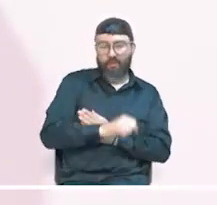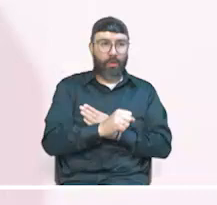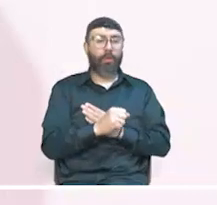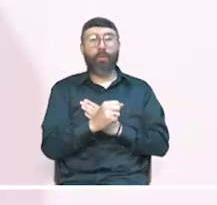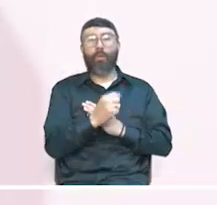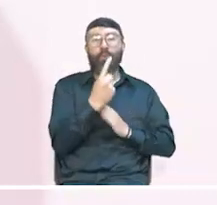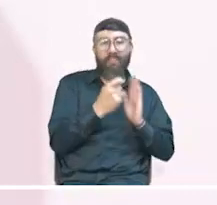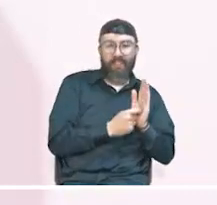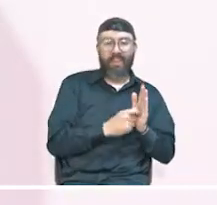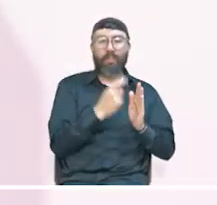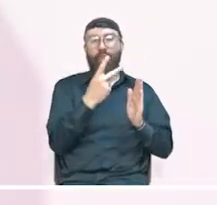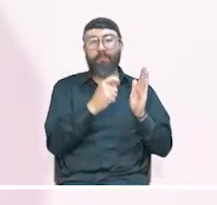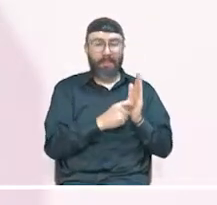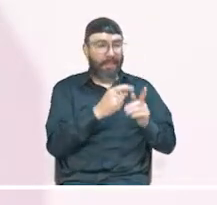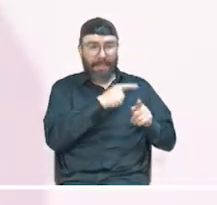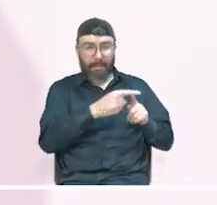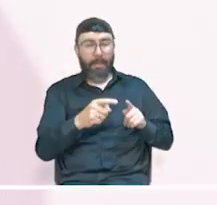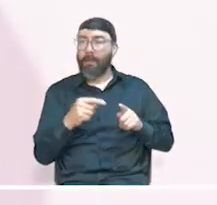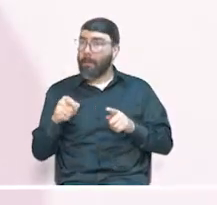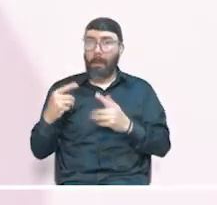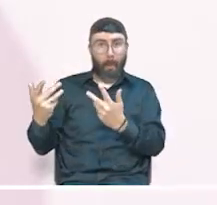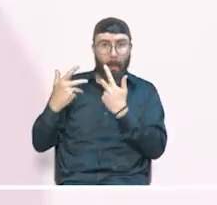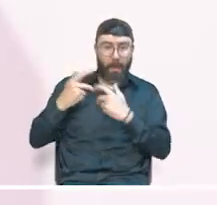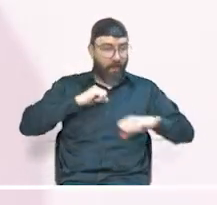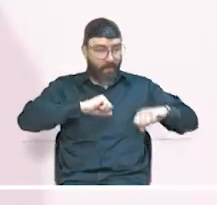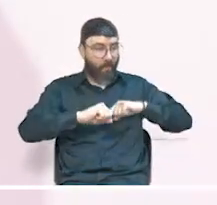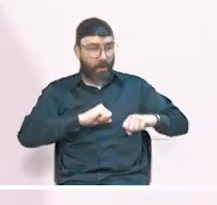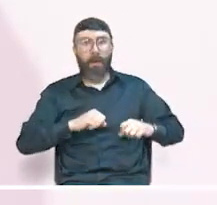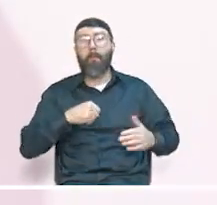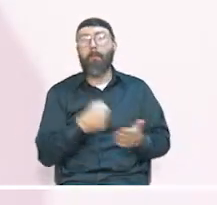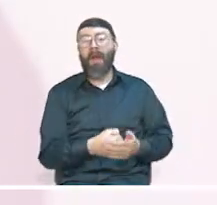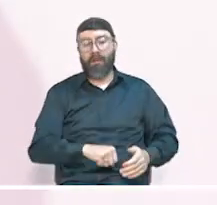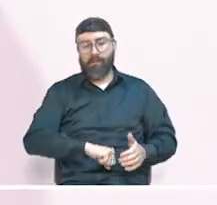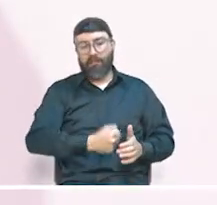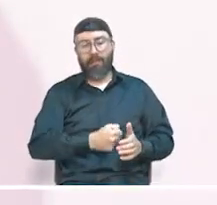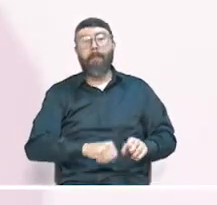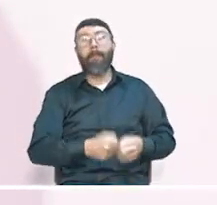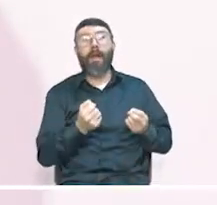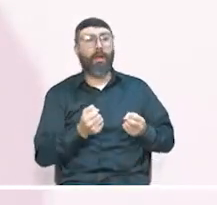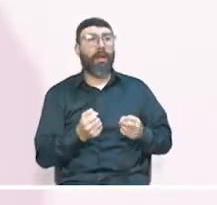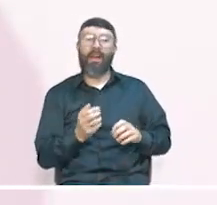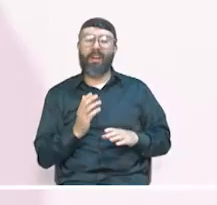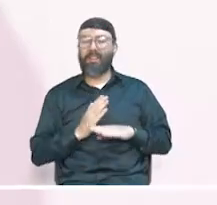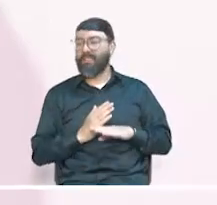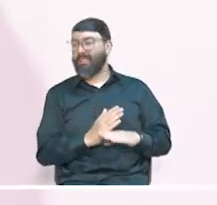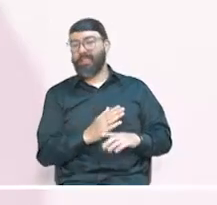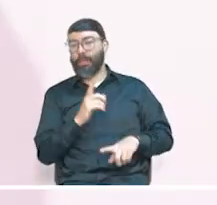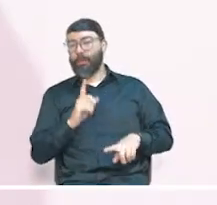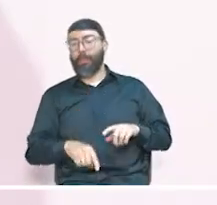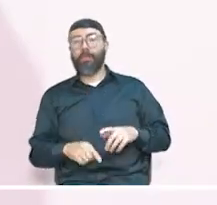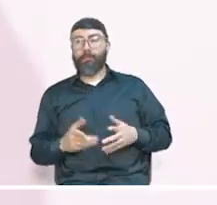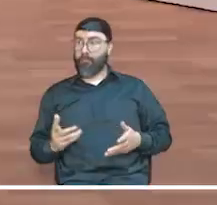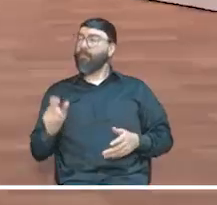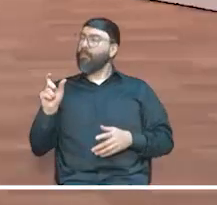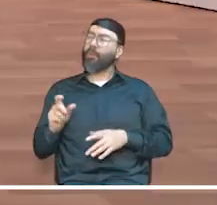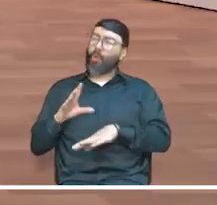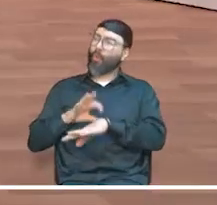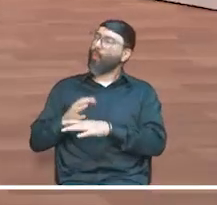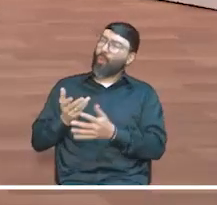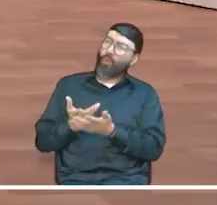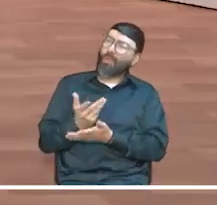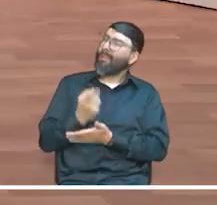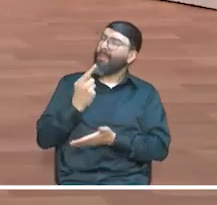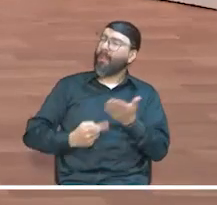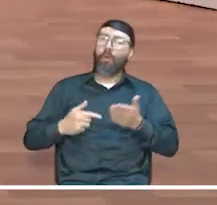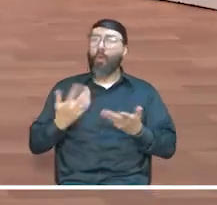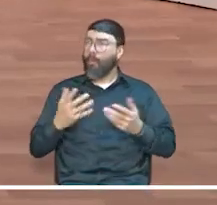una o dos veces a la semana y no tiene un entrenamiento, cuando menos piensa se dañó la rodilla y entonces desisten otra vez. Entonces el doctor, ¿qué nos recomienda? ¿Cómo